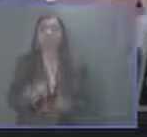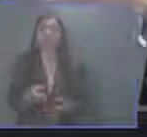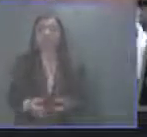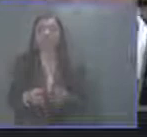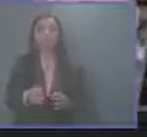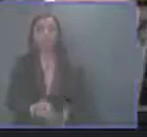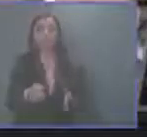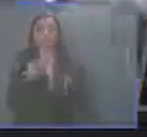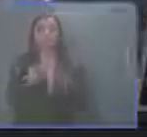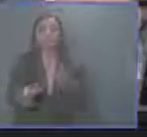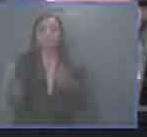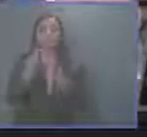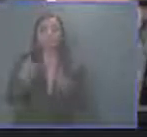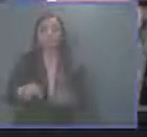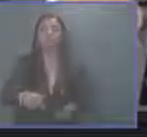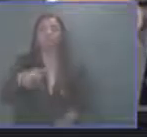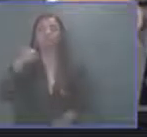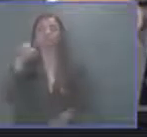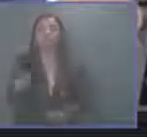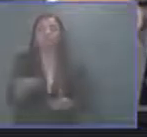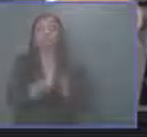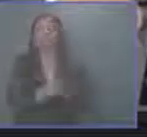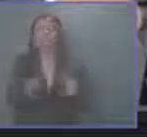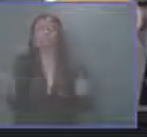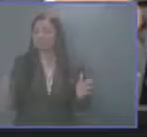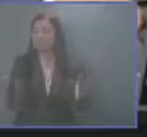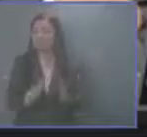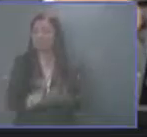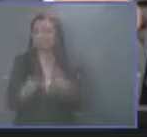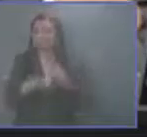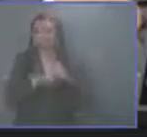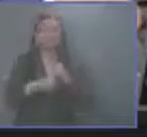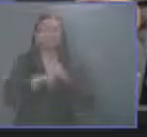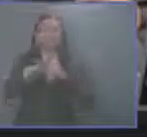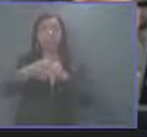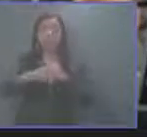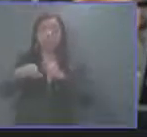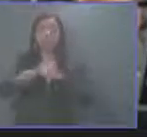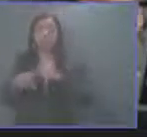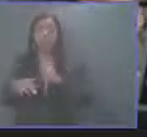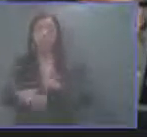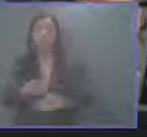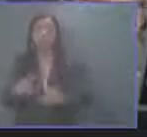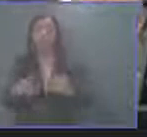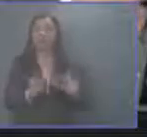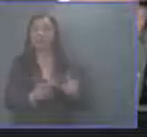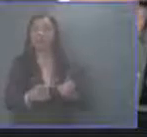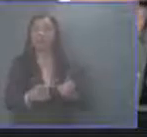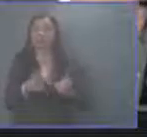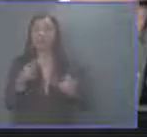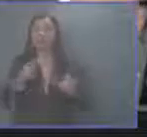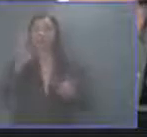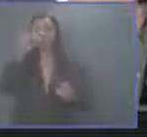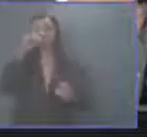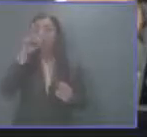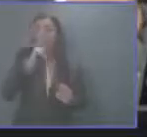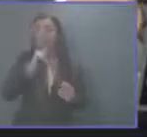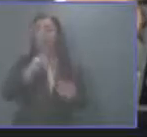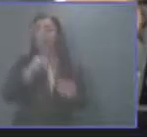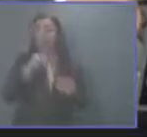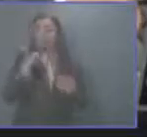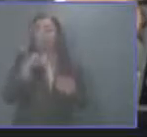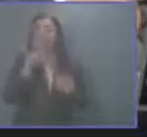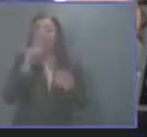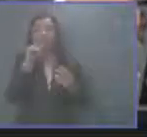institucional salir al paso de toda esa campaña de desprestigio de de información de calumnias